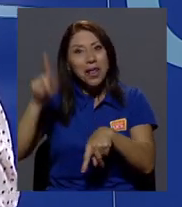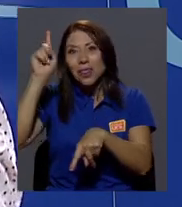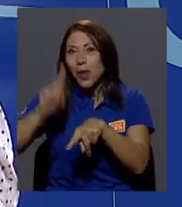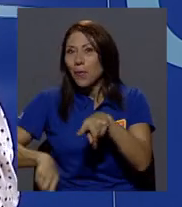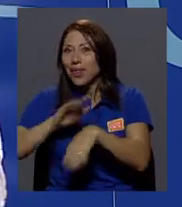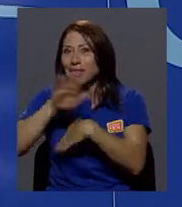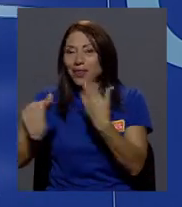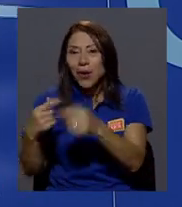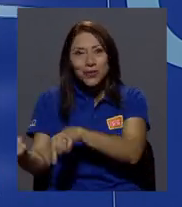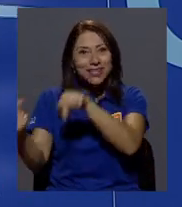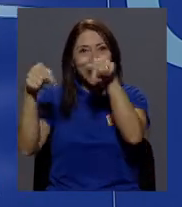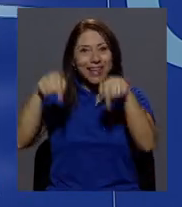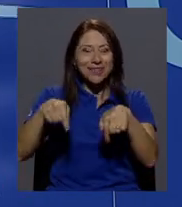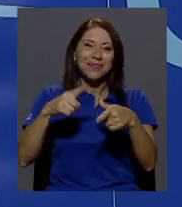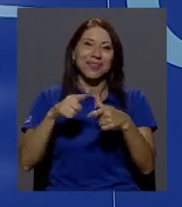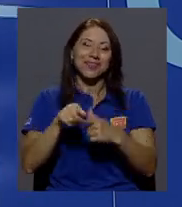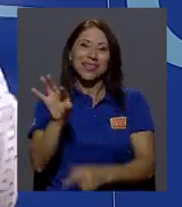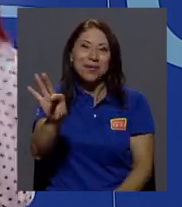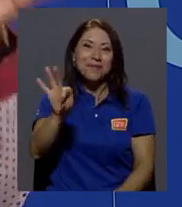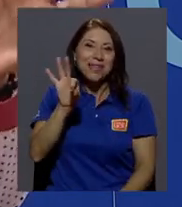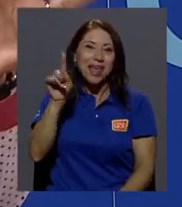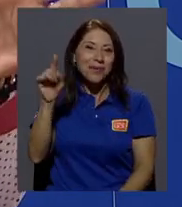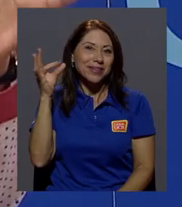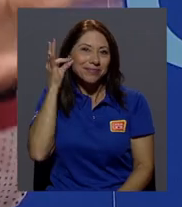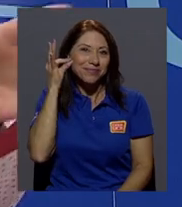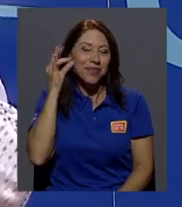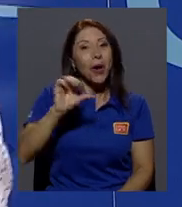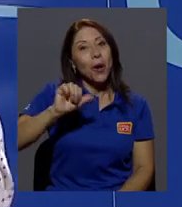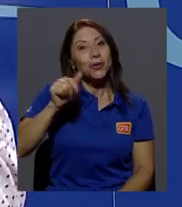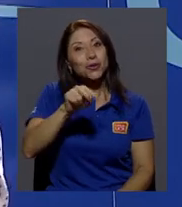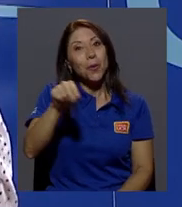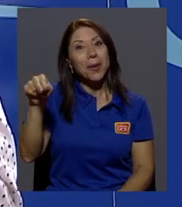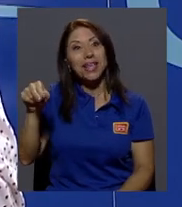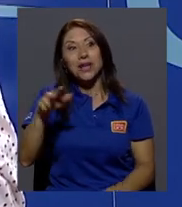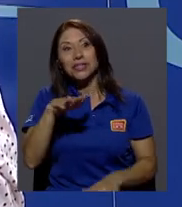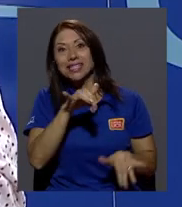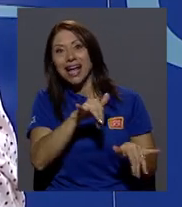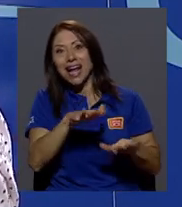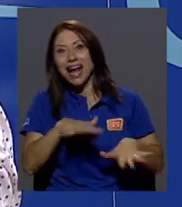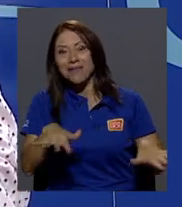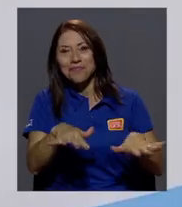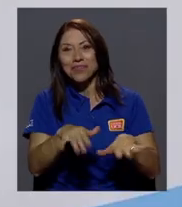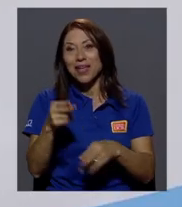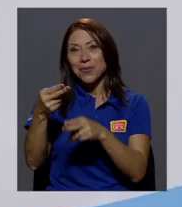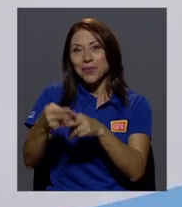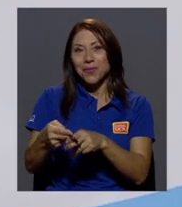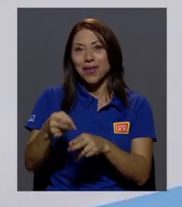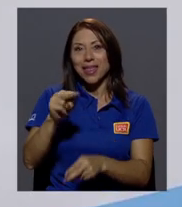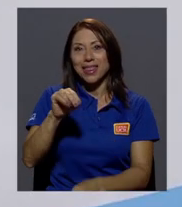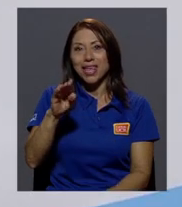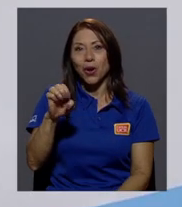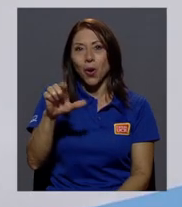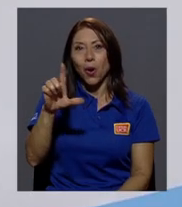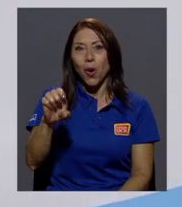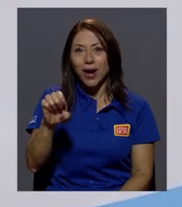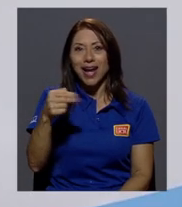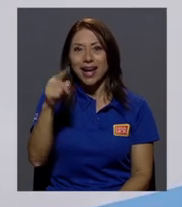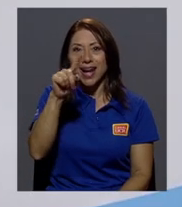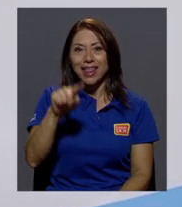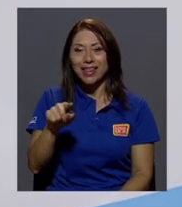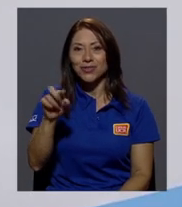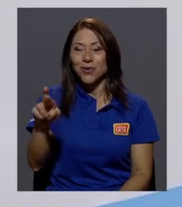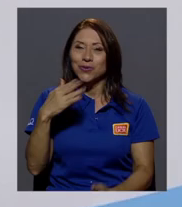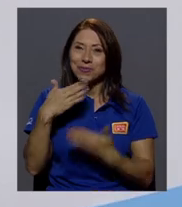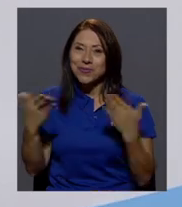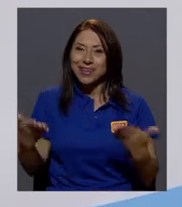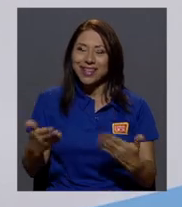todos aquí pues hemos invitado a una de sus compañeras y los otros compañeros están acá en el set ella es nicole hernández rojas nicole bienvenida desde la